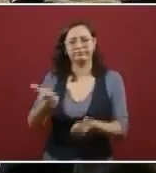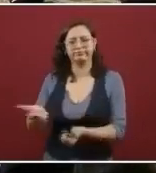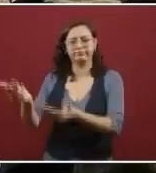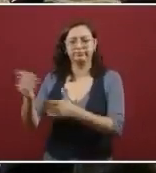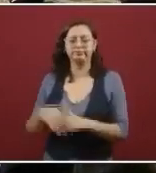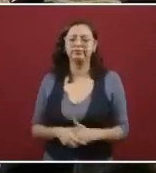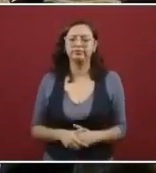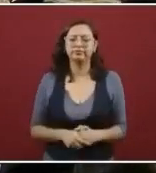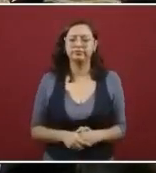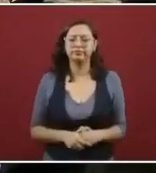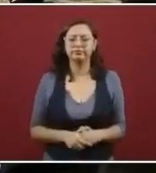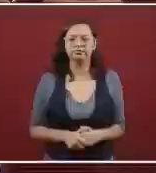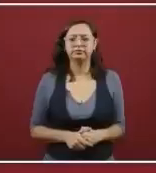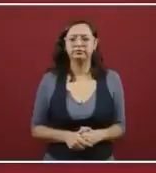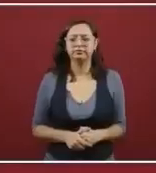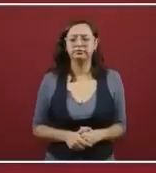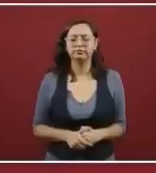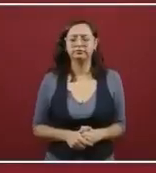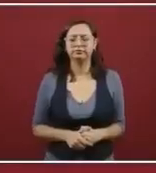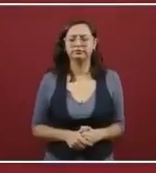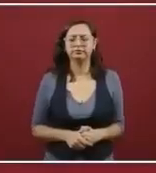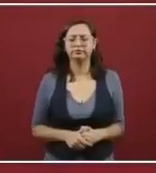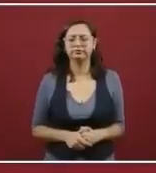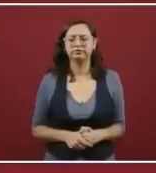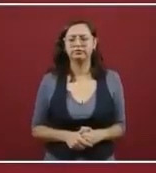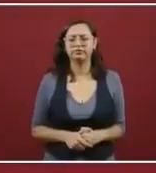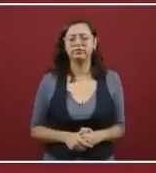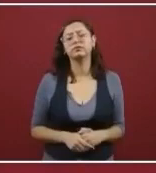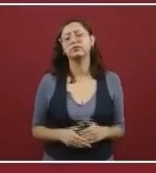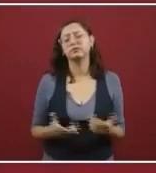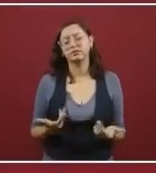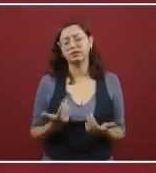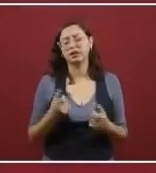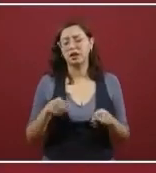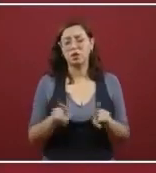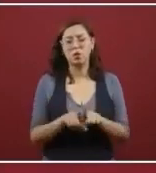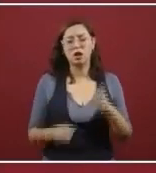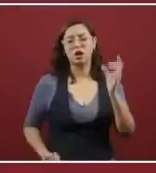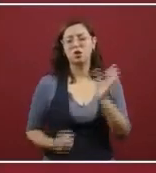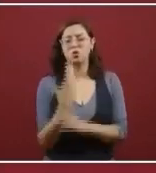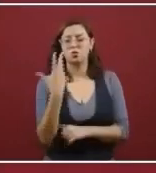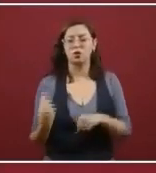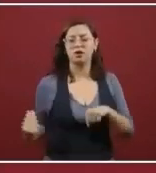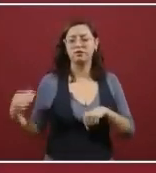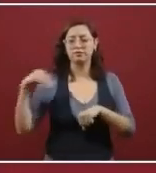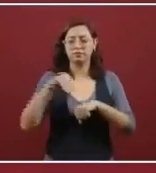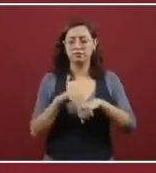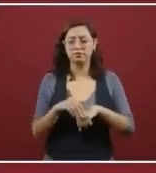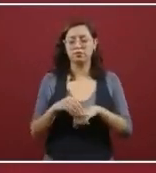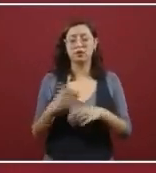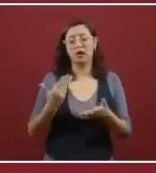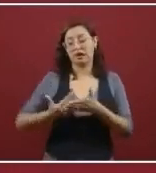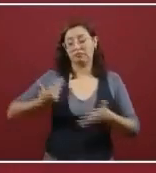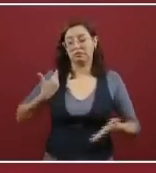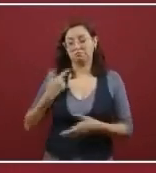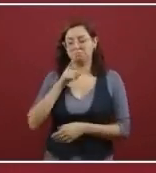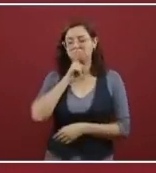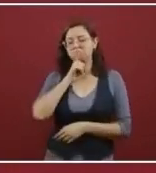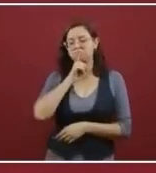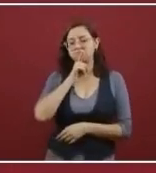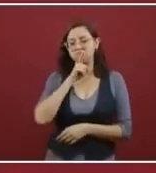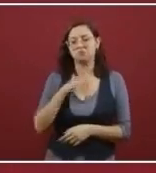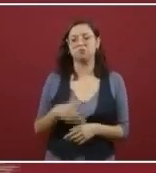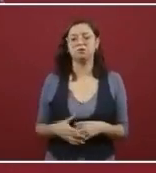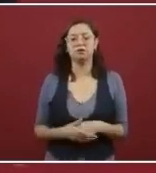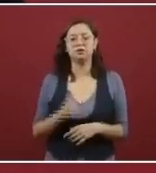Esta también fue una práctica que no se tenía en Pemex cuando tuvimos el problema del desabasto, que